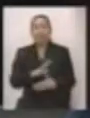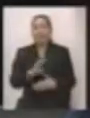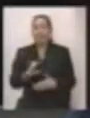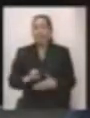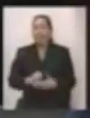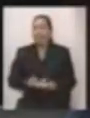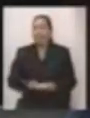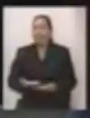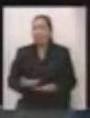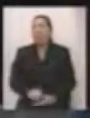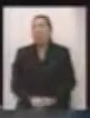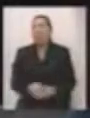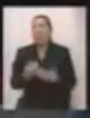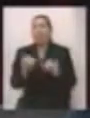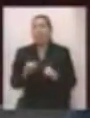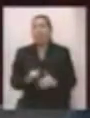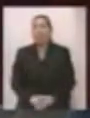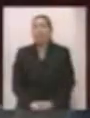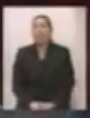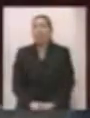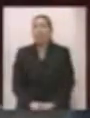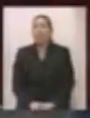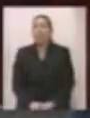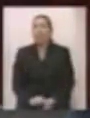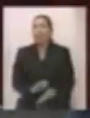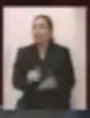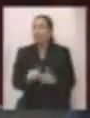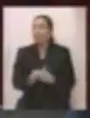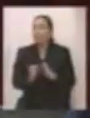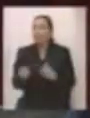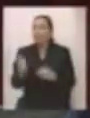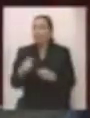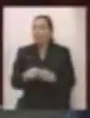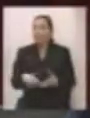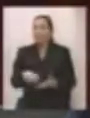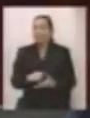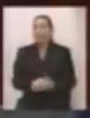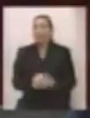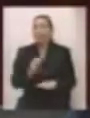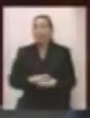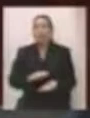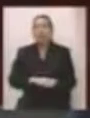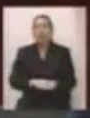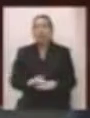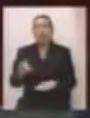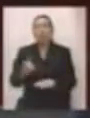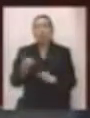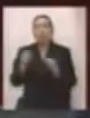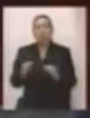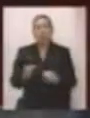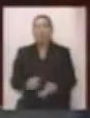Estado destinadas a informar y educar en forma integral a la población sobre el uso seguro